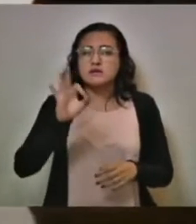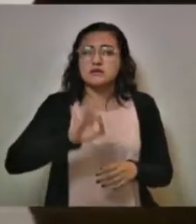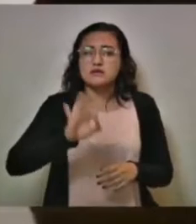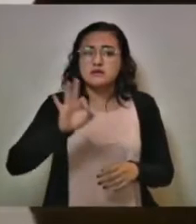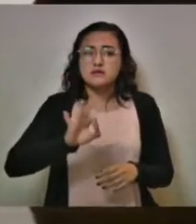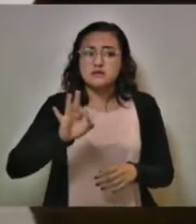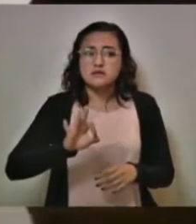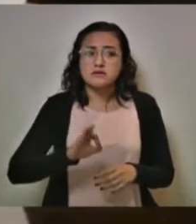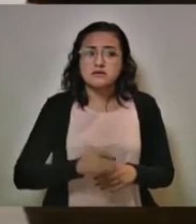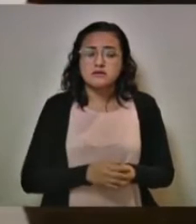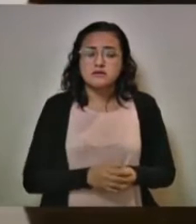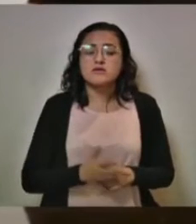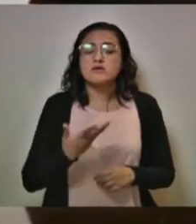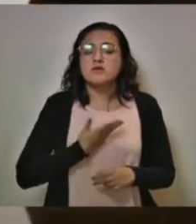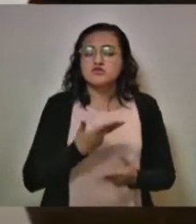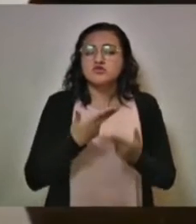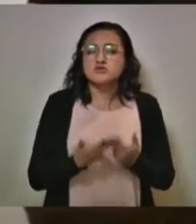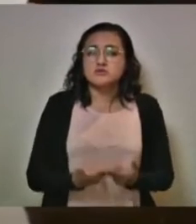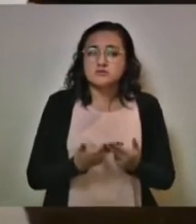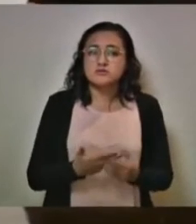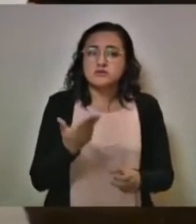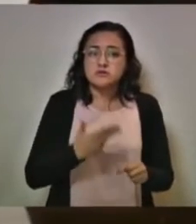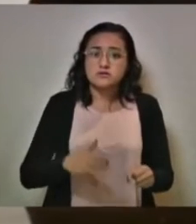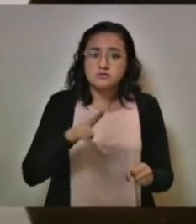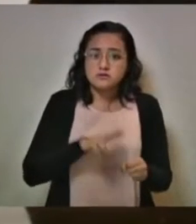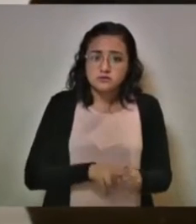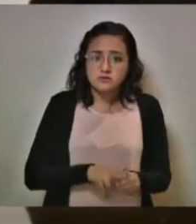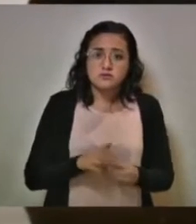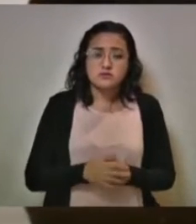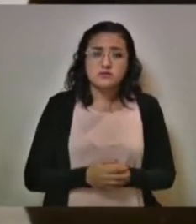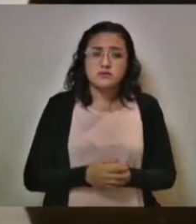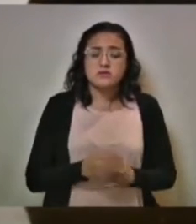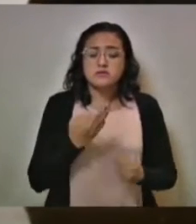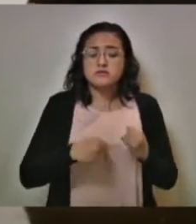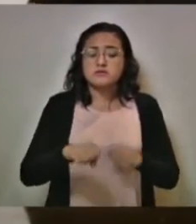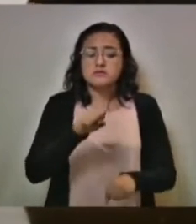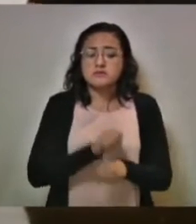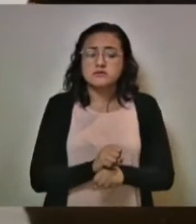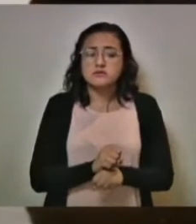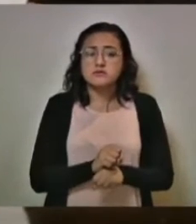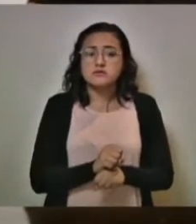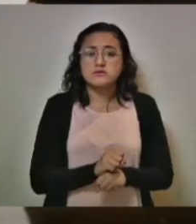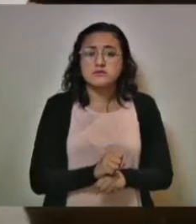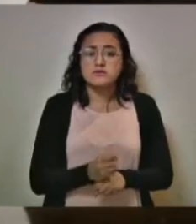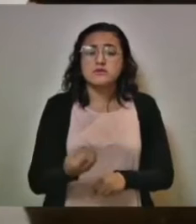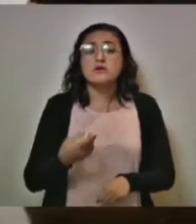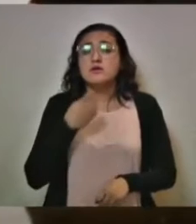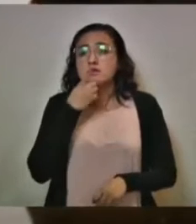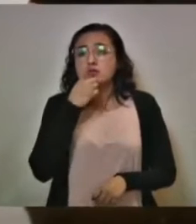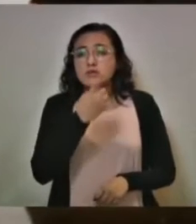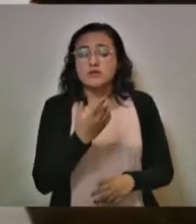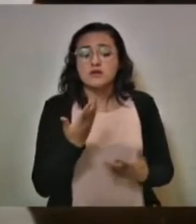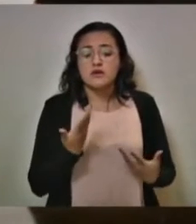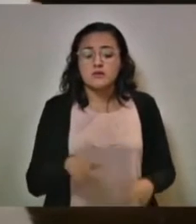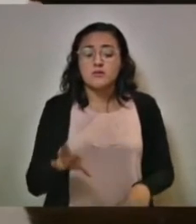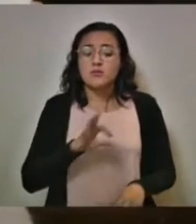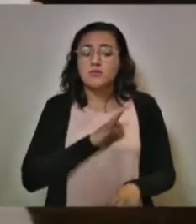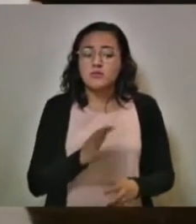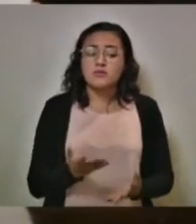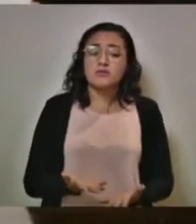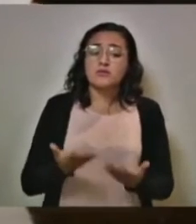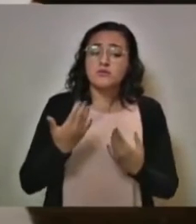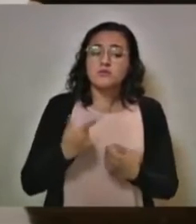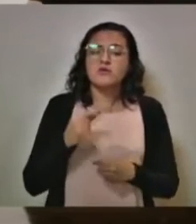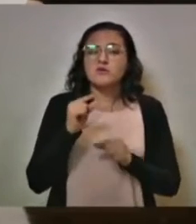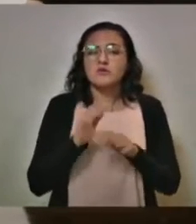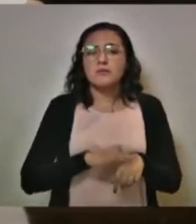15% de disponibilidad hospitalaria. Este fin de semana, señor, como se mencionó, se pudo contratar